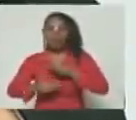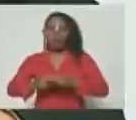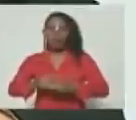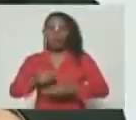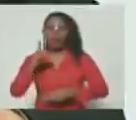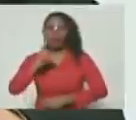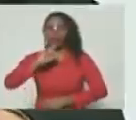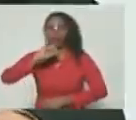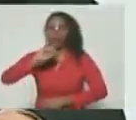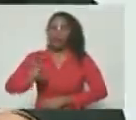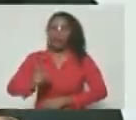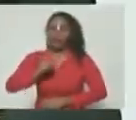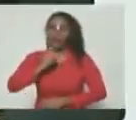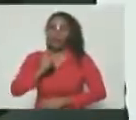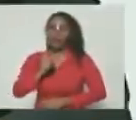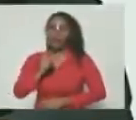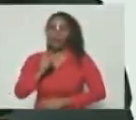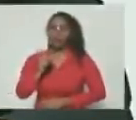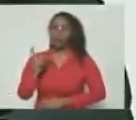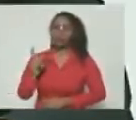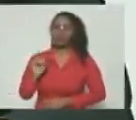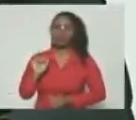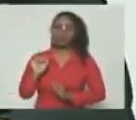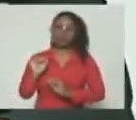es el odio y la intolerancia.